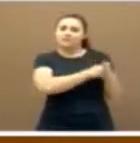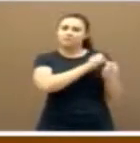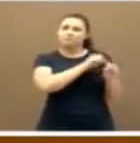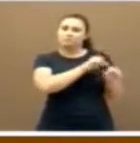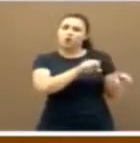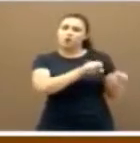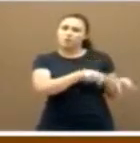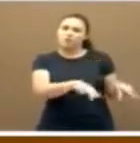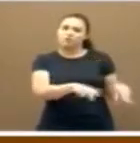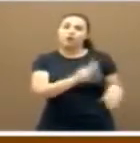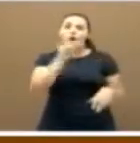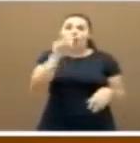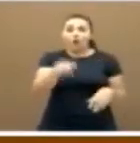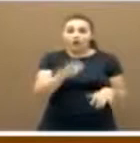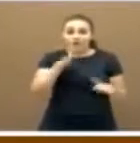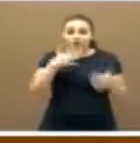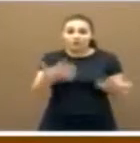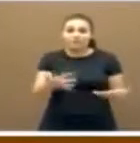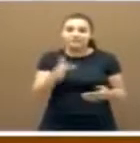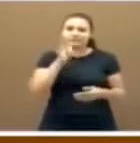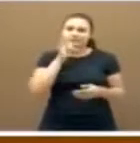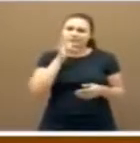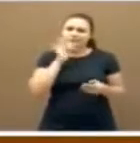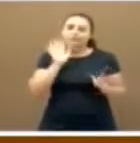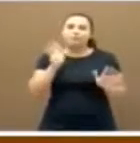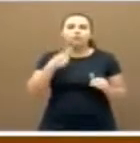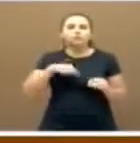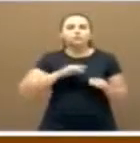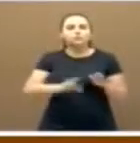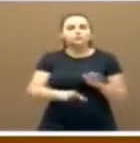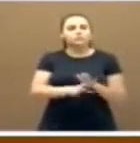del anterior. Hoy por hoy todavía no es así, pero